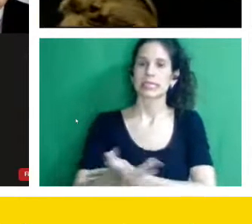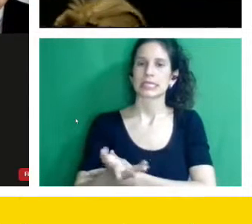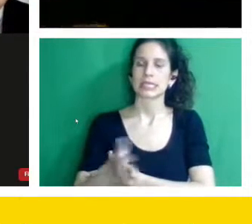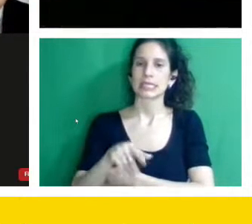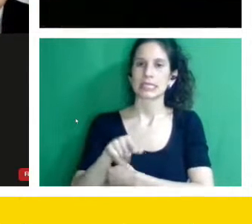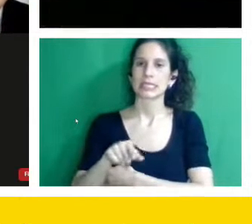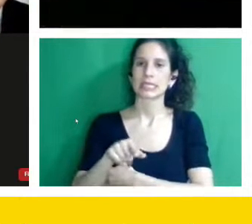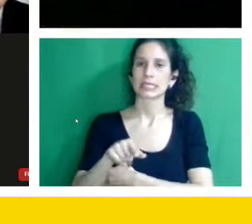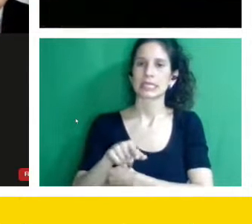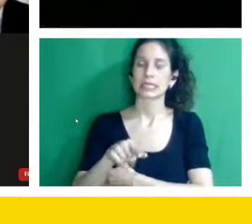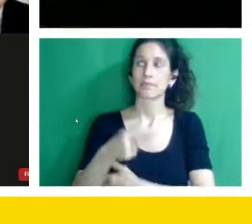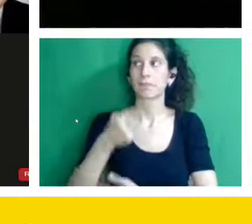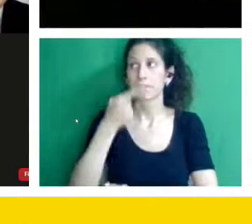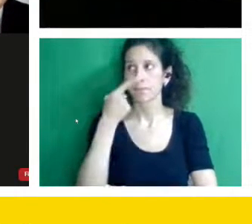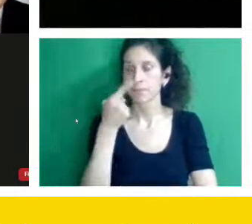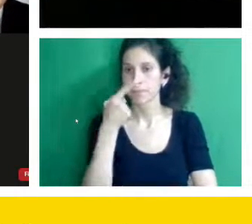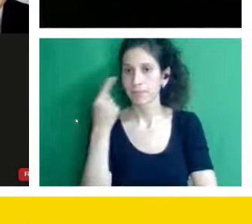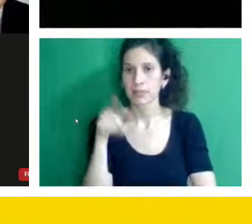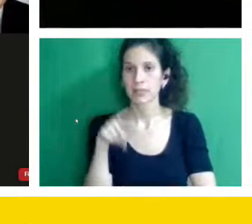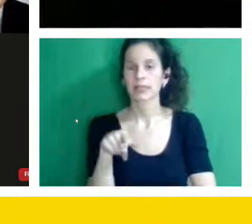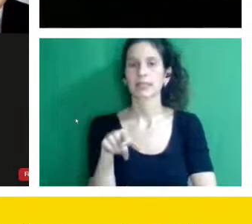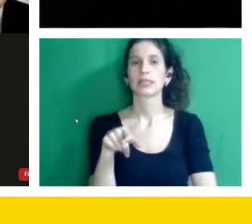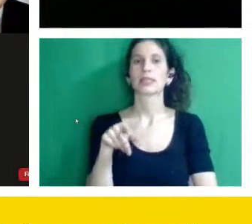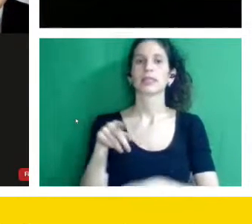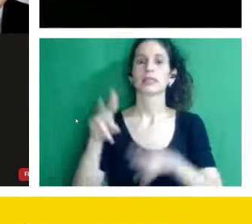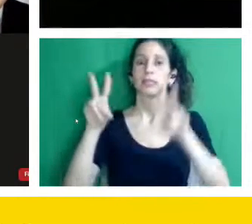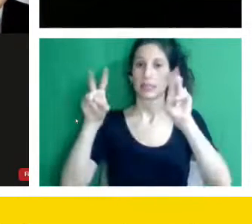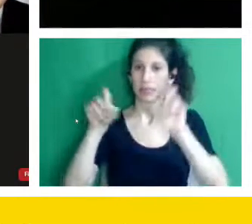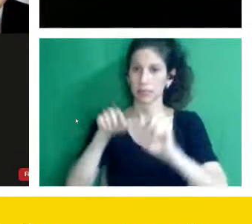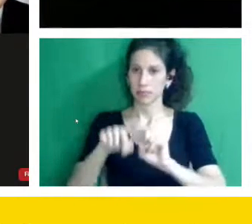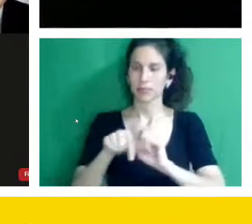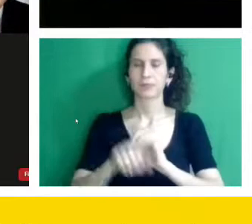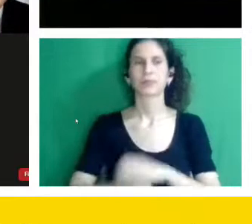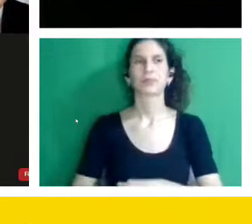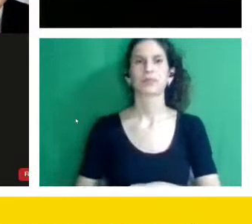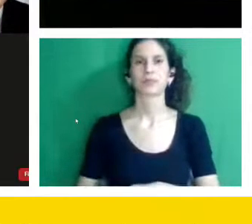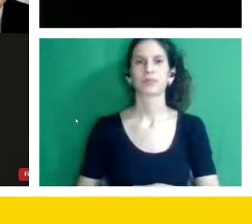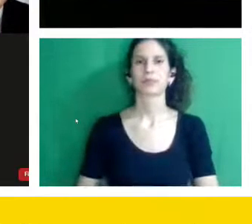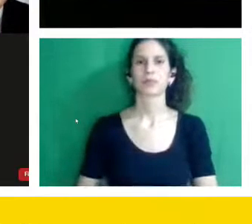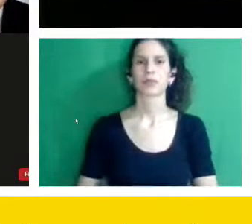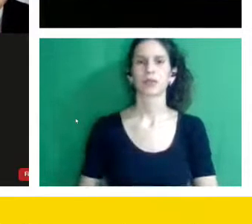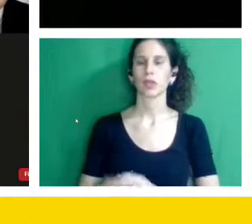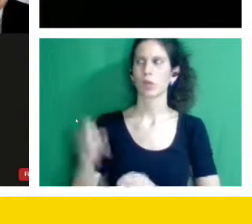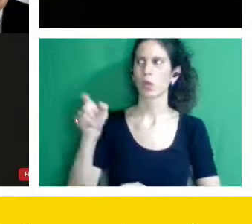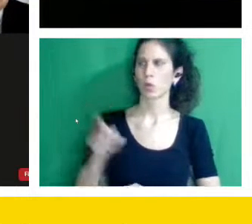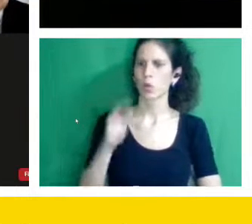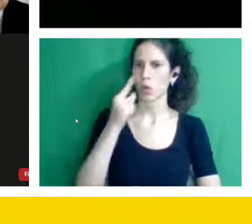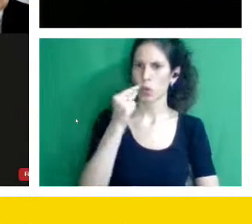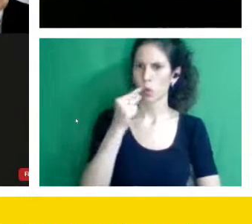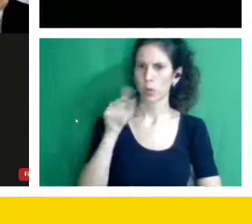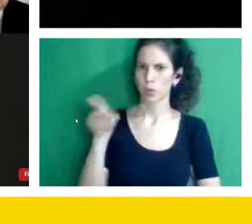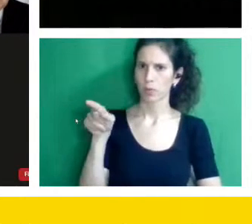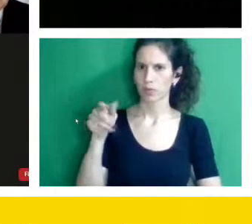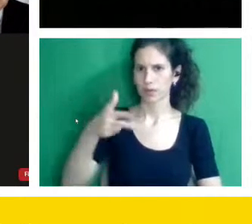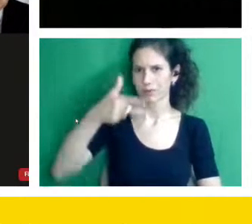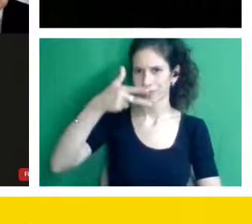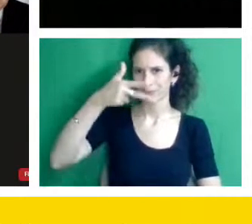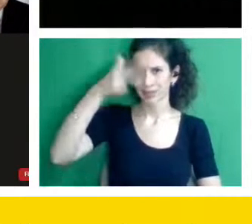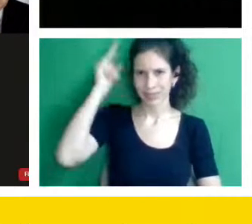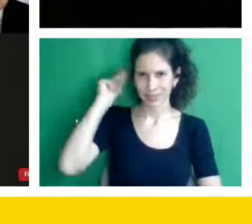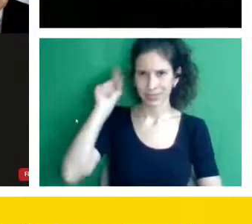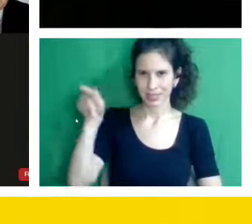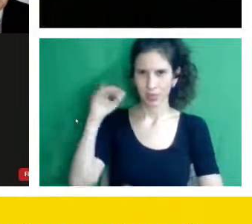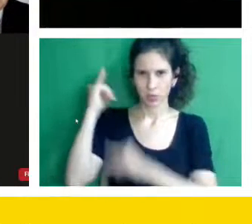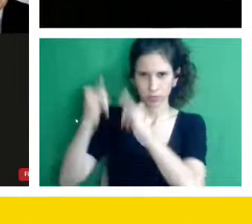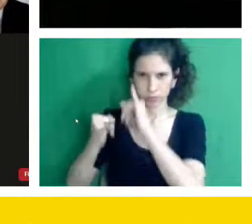la posición en cuanto a lo que planteó Ricardo, ¿no? Ricardo París, de Chile, en cuanto a